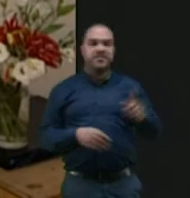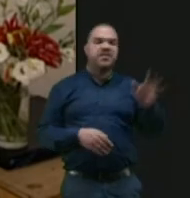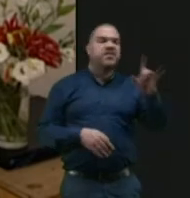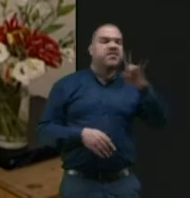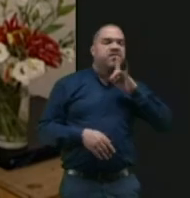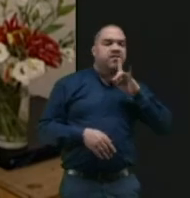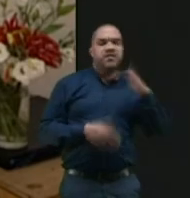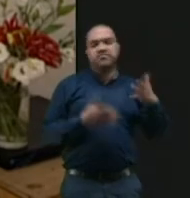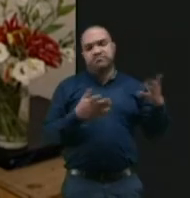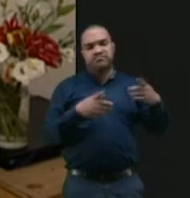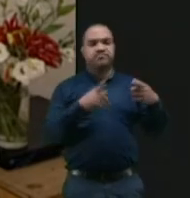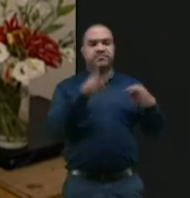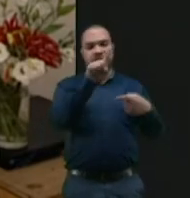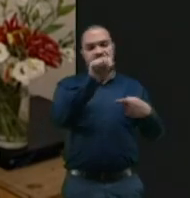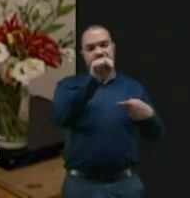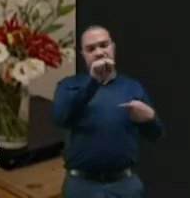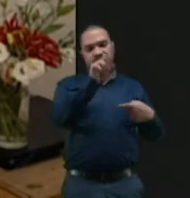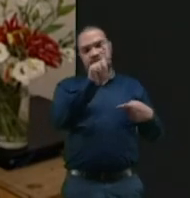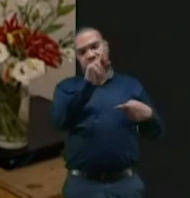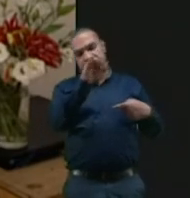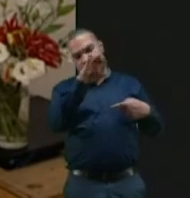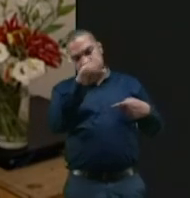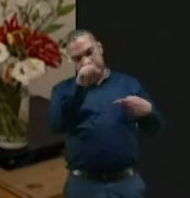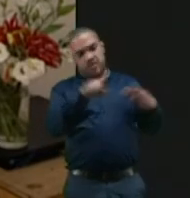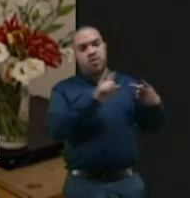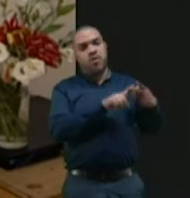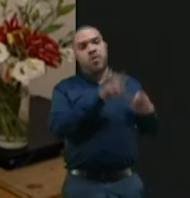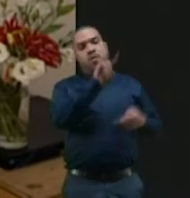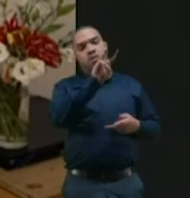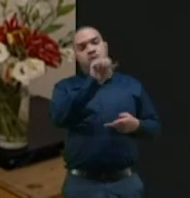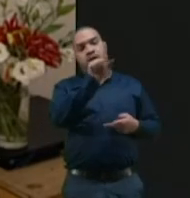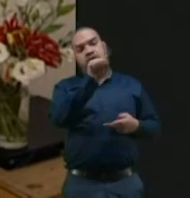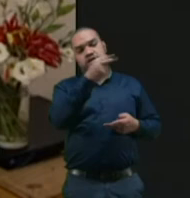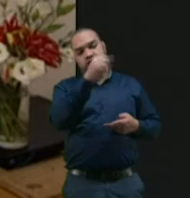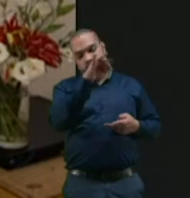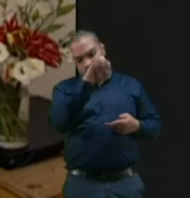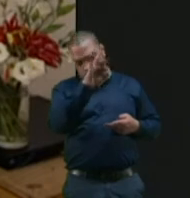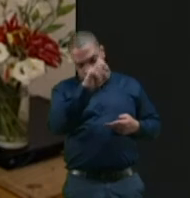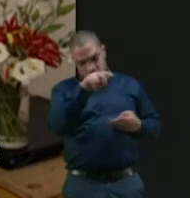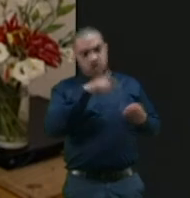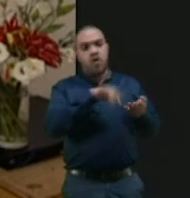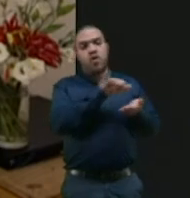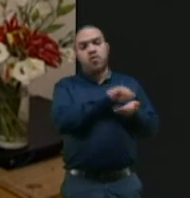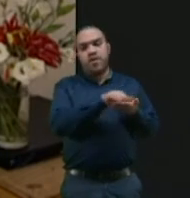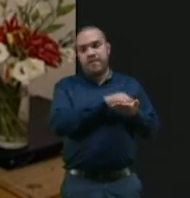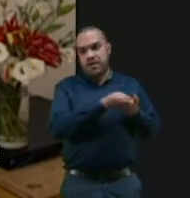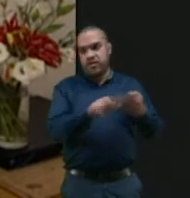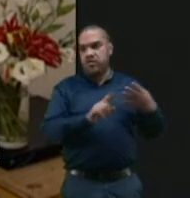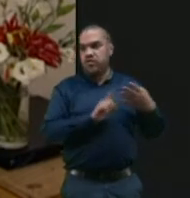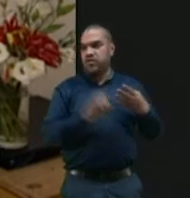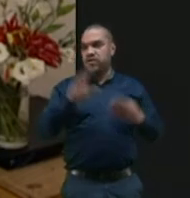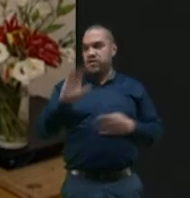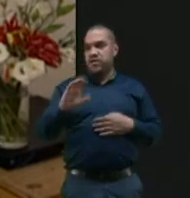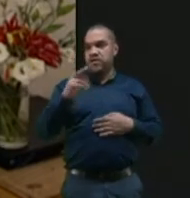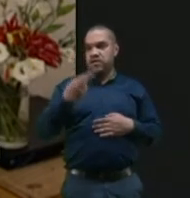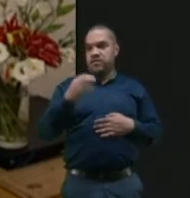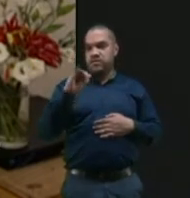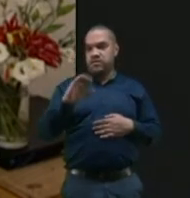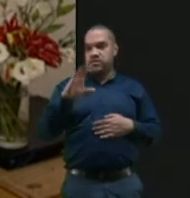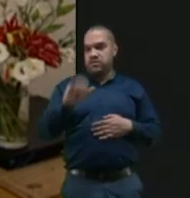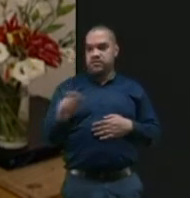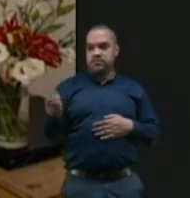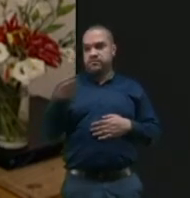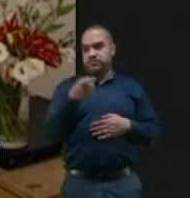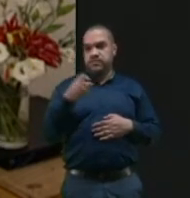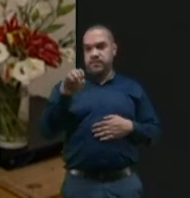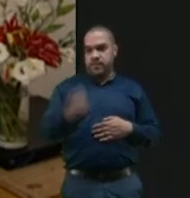luego Washington, D.C., y luego Nueva York y Chicago, y una metrópolis después de otra.